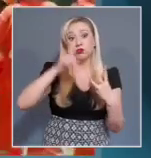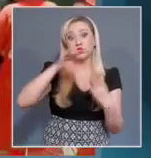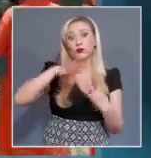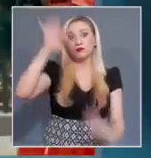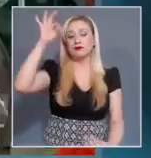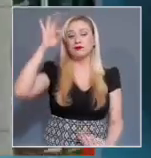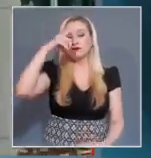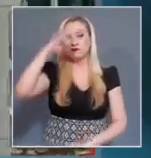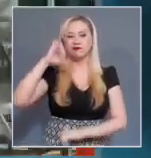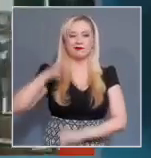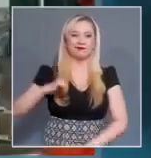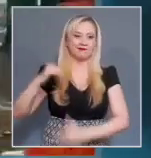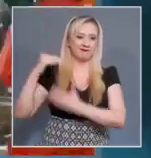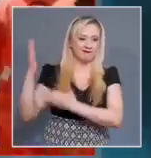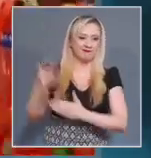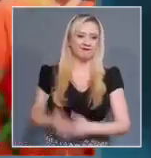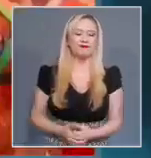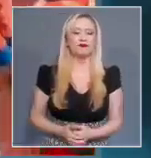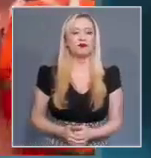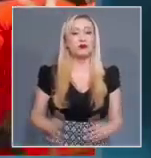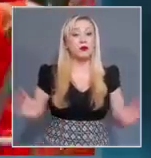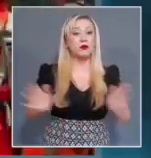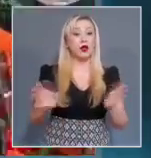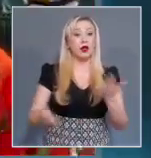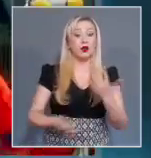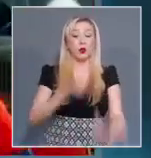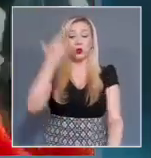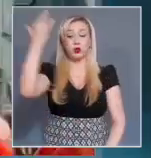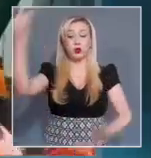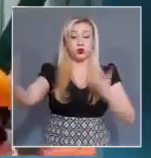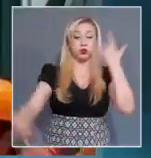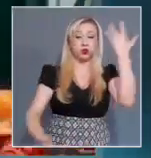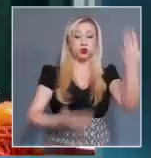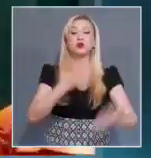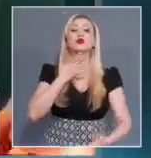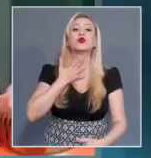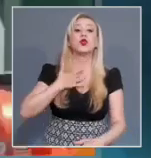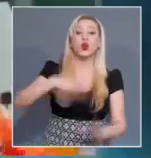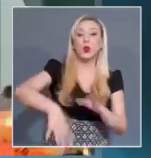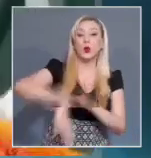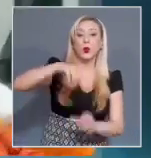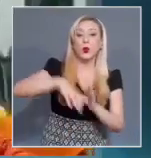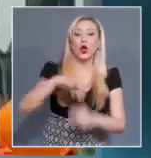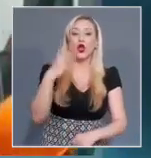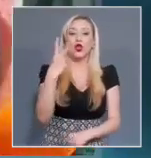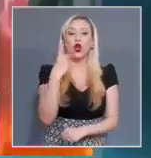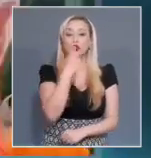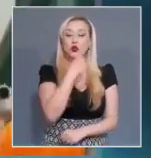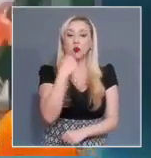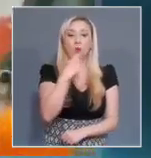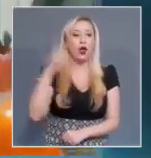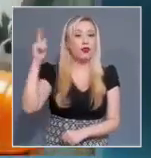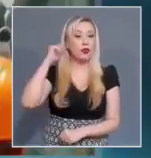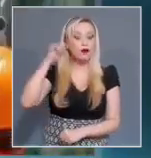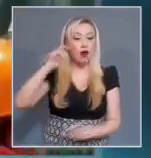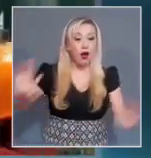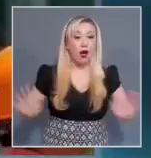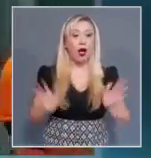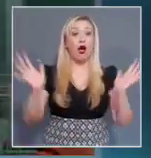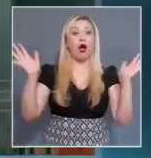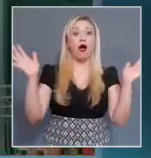resultaron lesionados tras un incendio en la refinería Olmeca, en el puerto de Dos Bocas, en Tabasco, presuntamente provocado